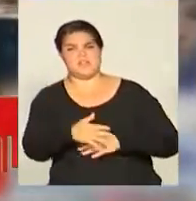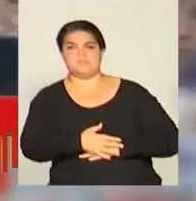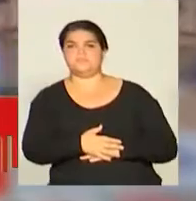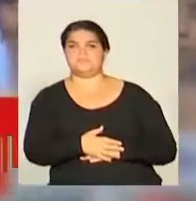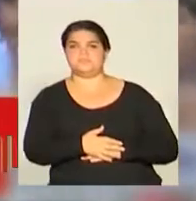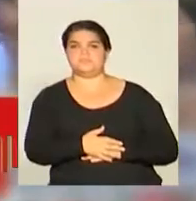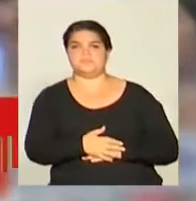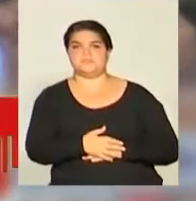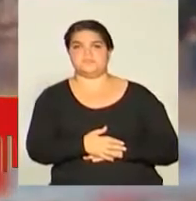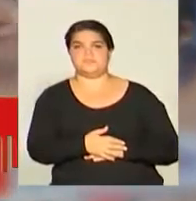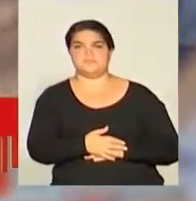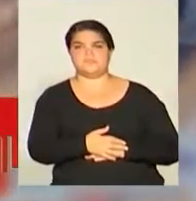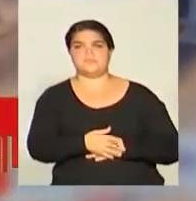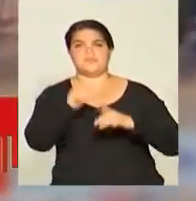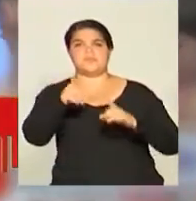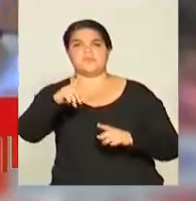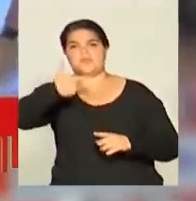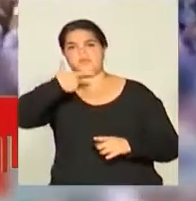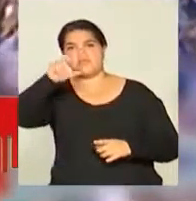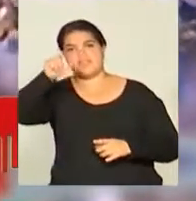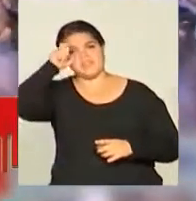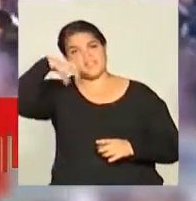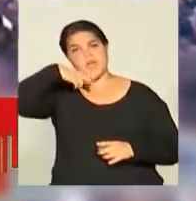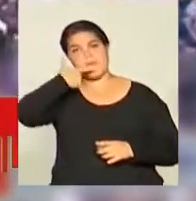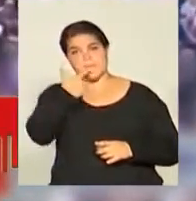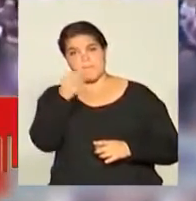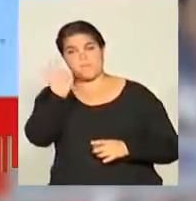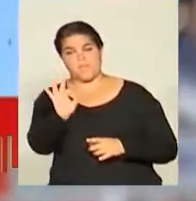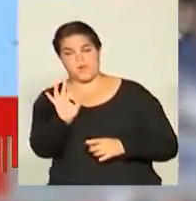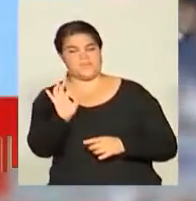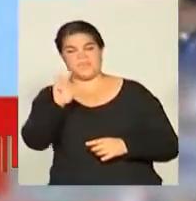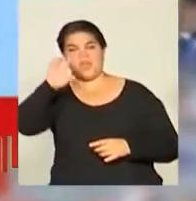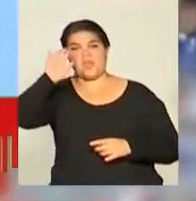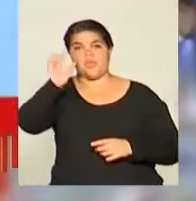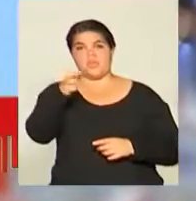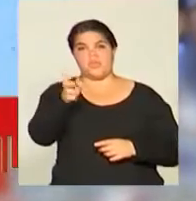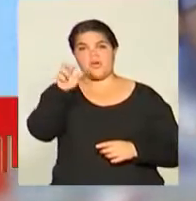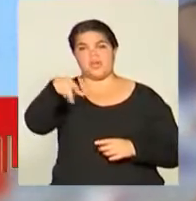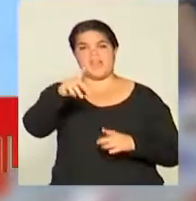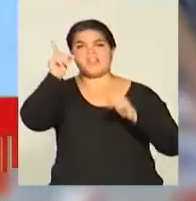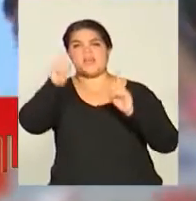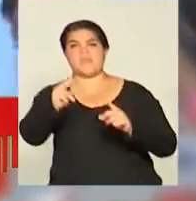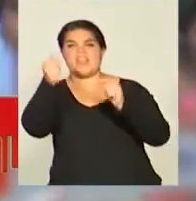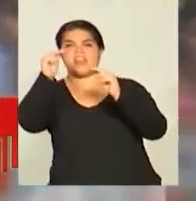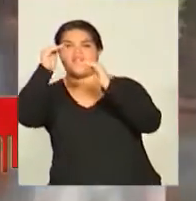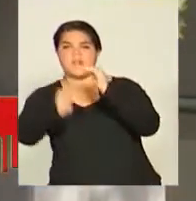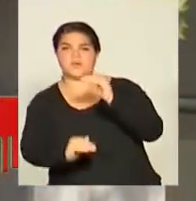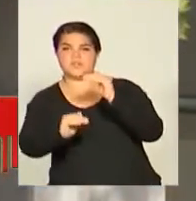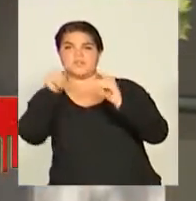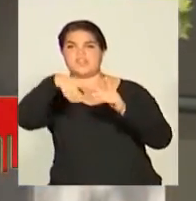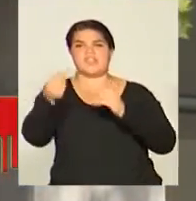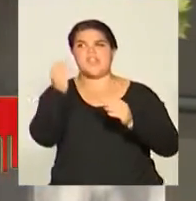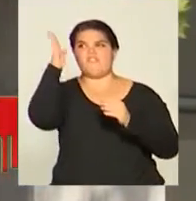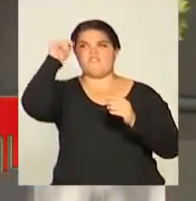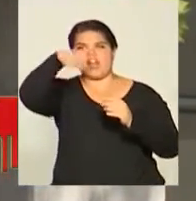es el tema del cepo al dólar y de la devaluación, es decir, cuánto va, y de las reservas del Banco Central. Por ahí